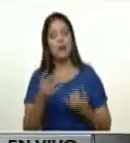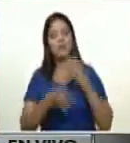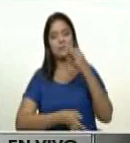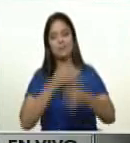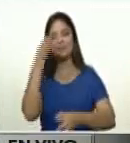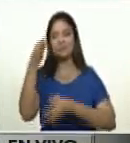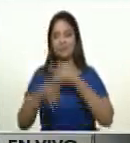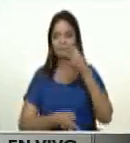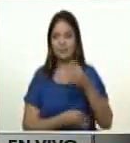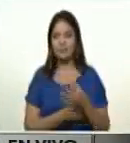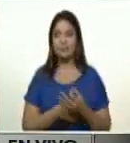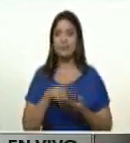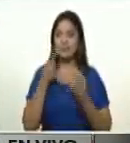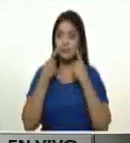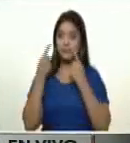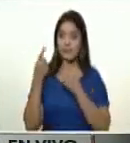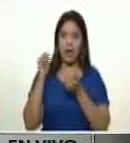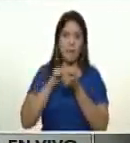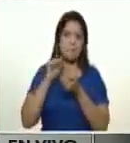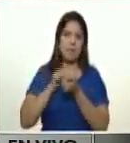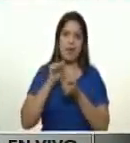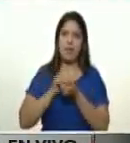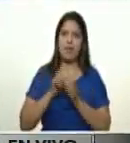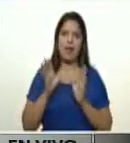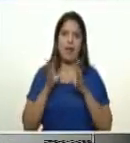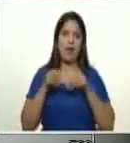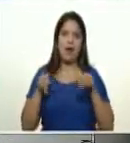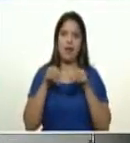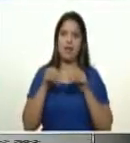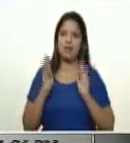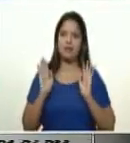en crudo. Llega la piedra, pues, sí. La arena.